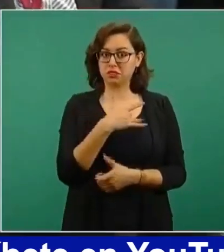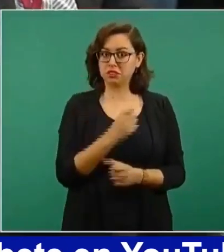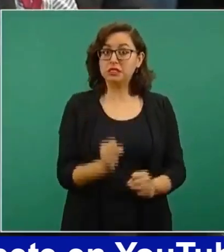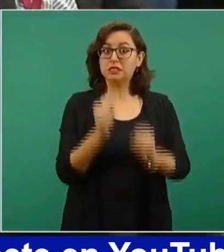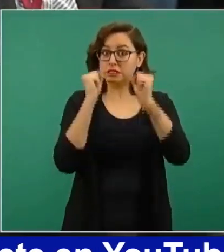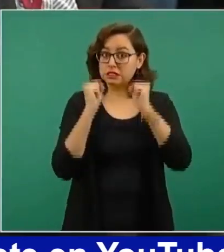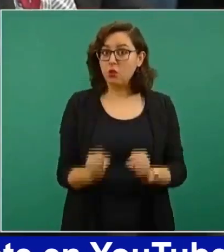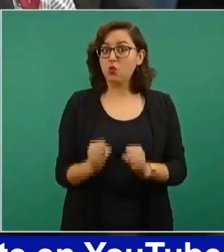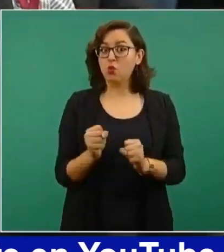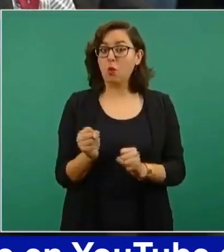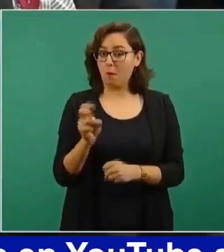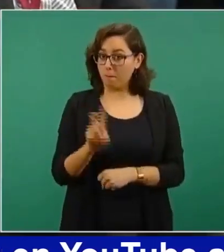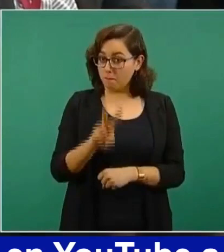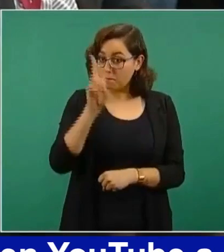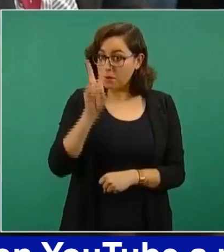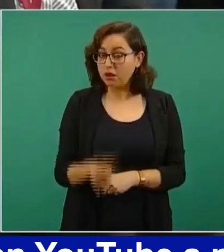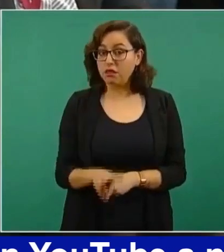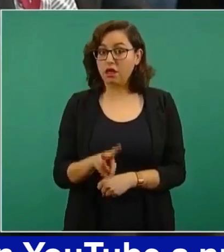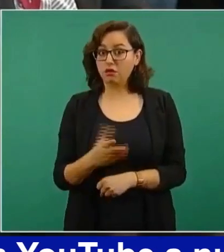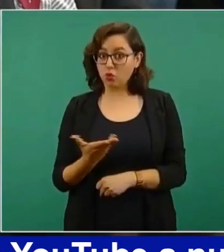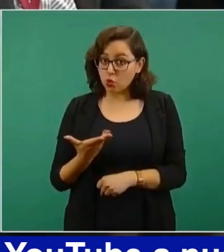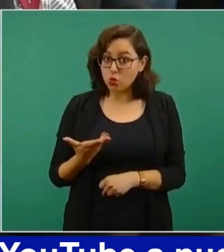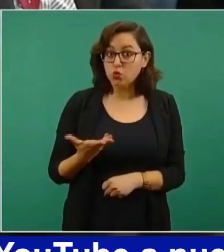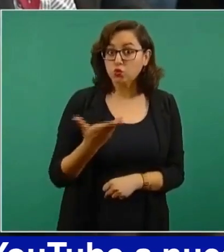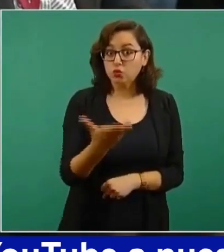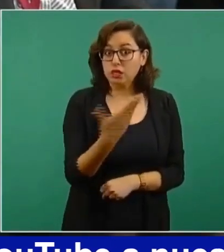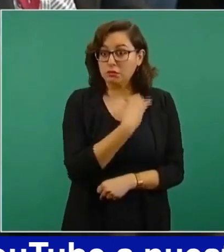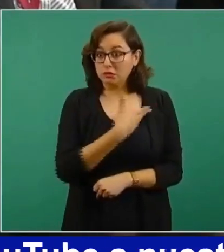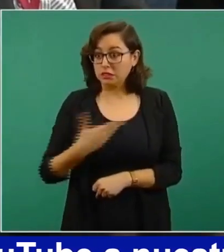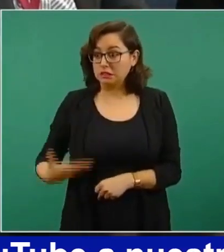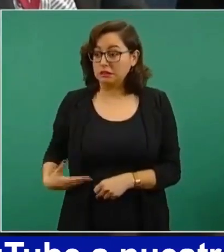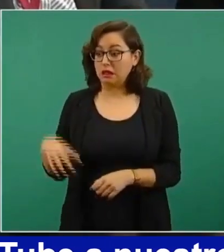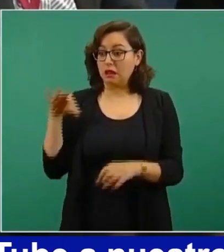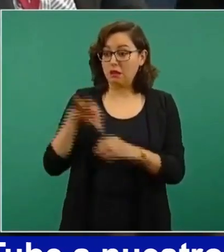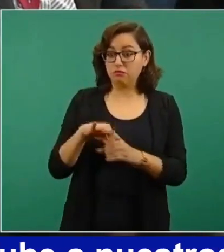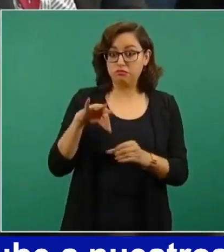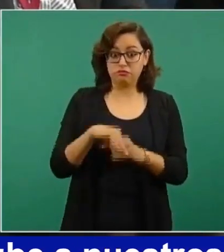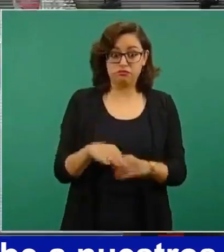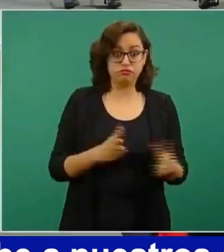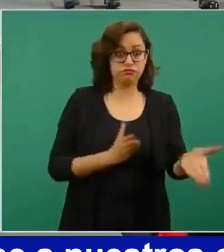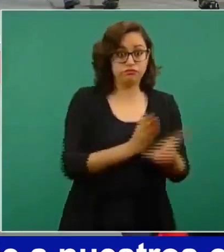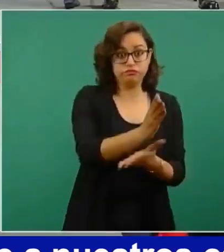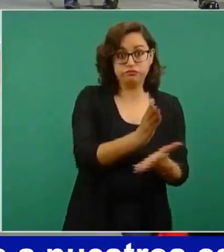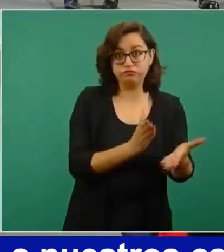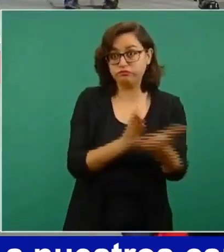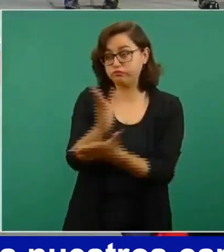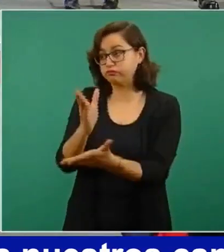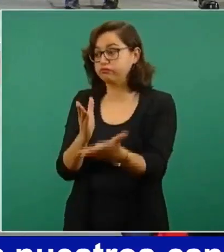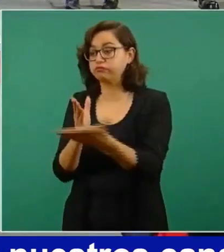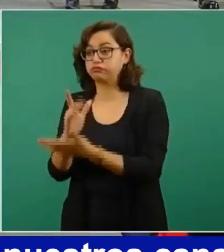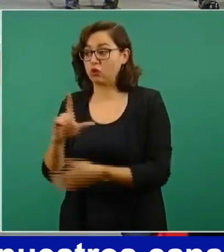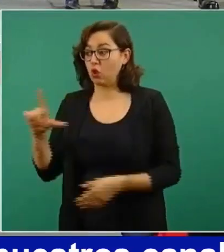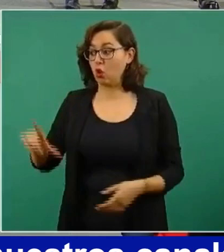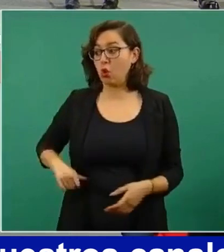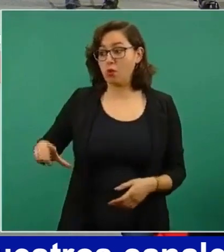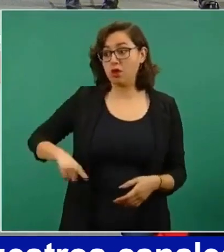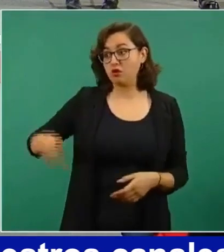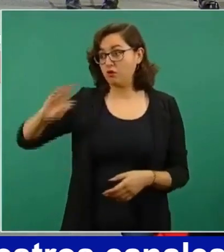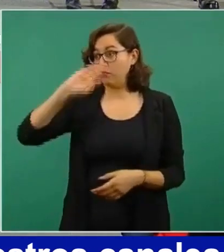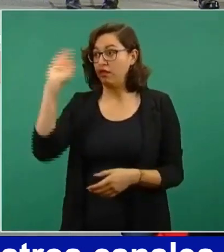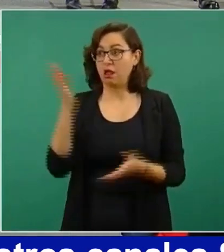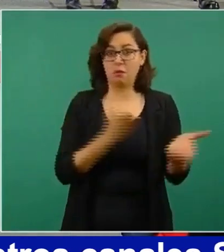garantías absolutas de que no se va a meter usted ni el aparato del gobierno que